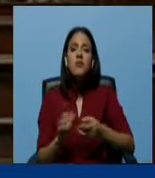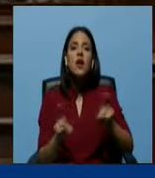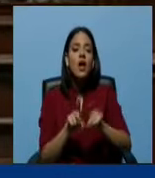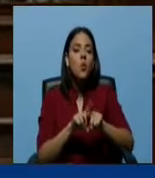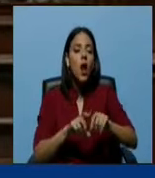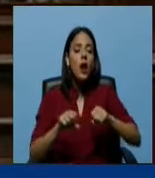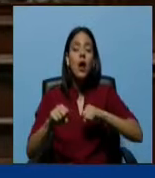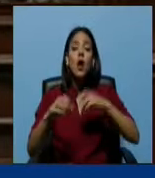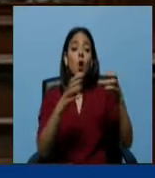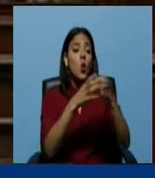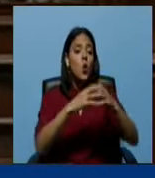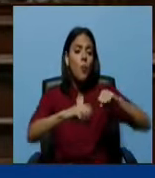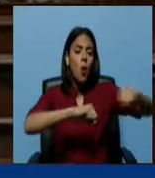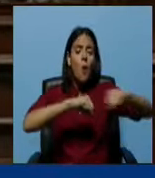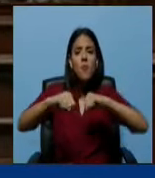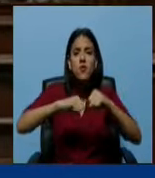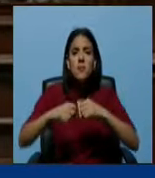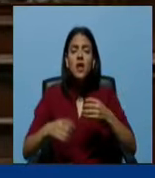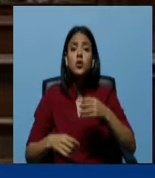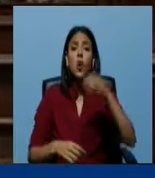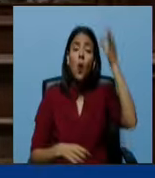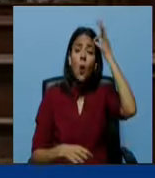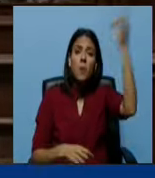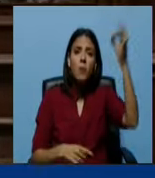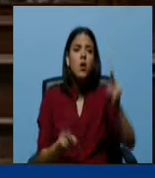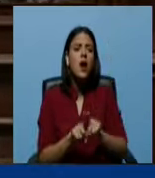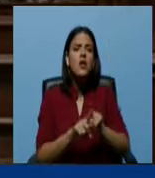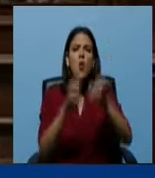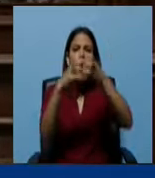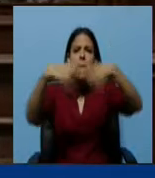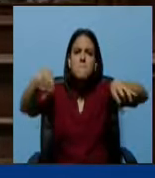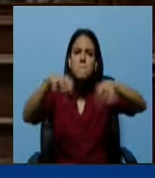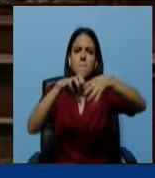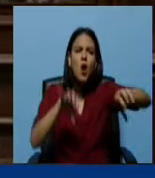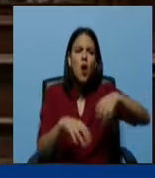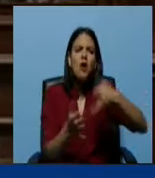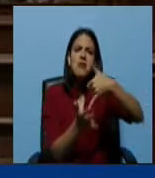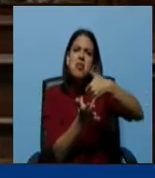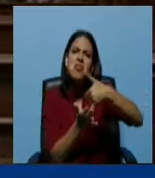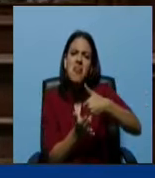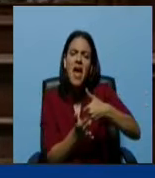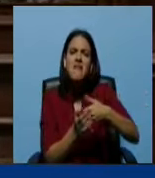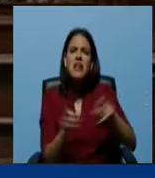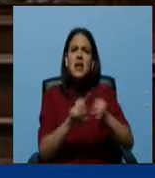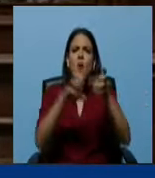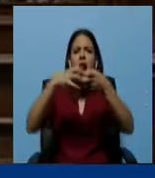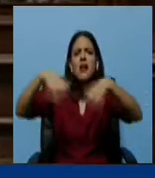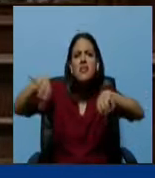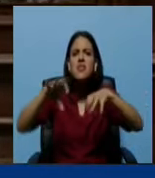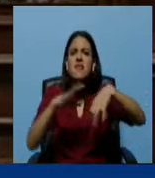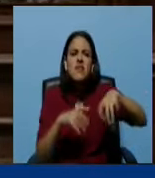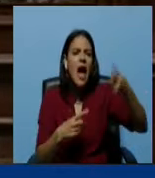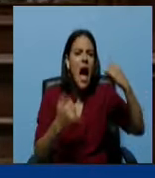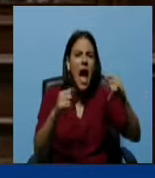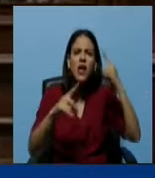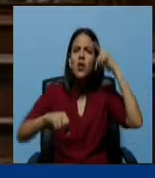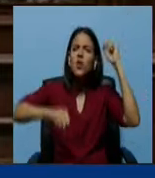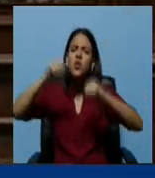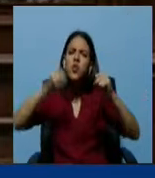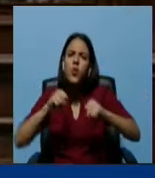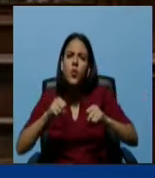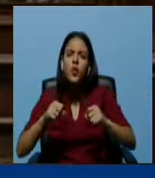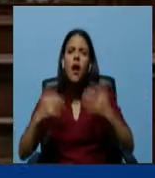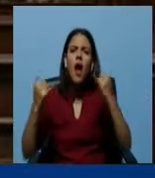fragmentado, atomizado, débil y en muchos casos muy dividido. El